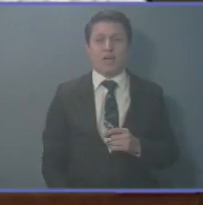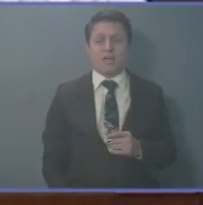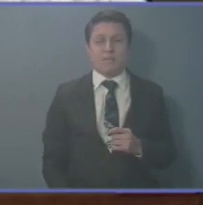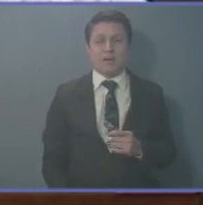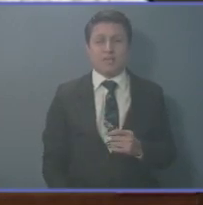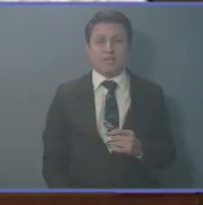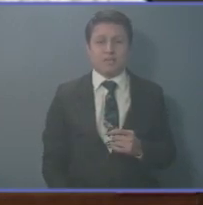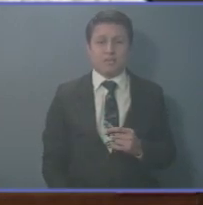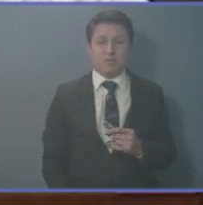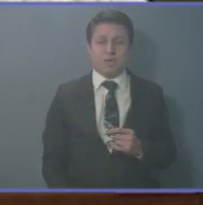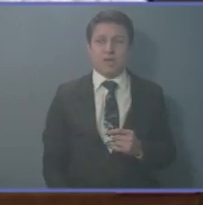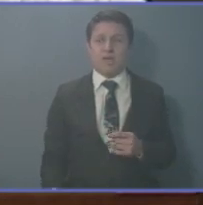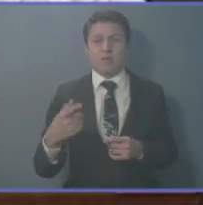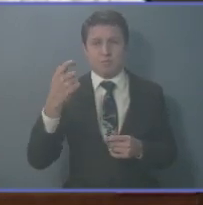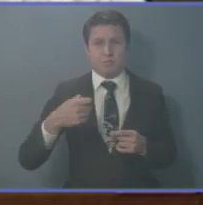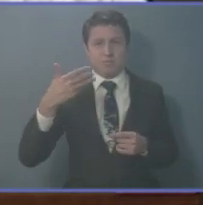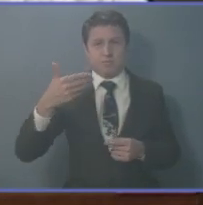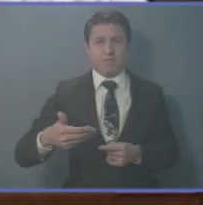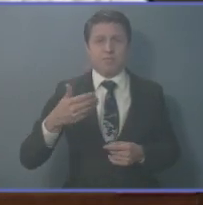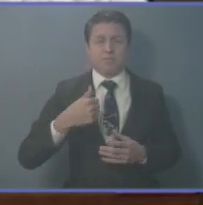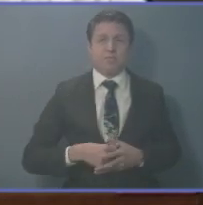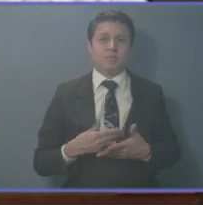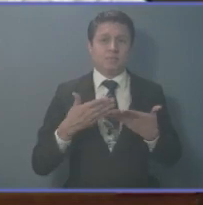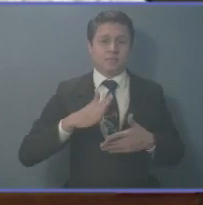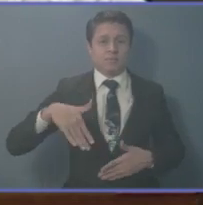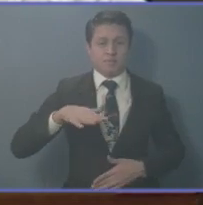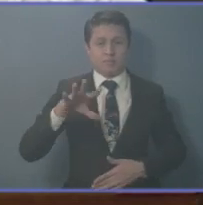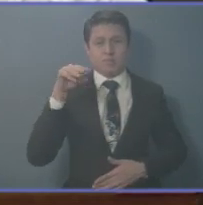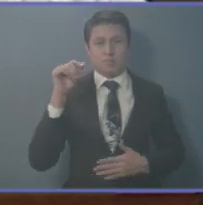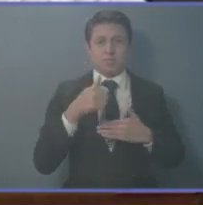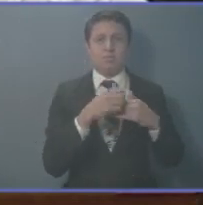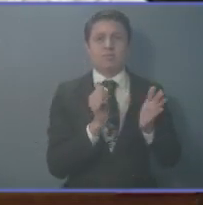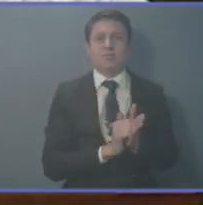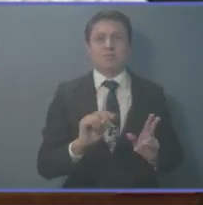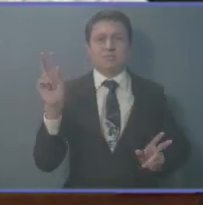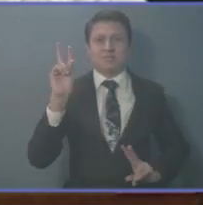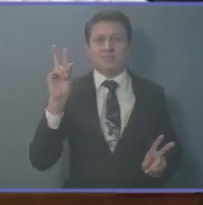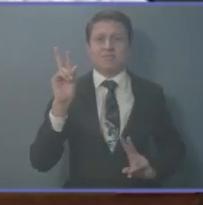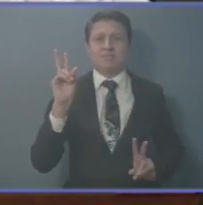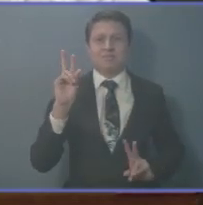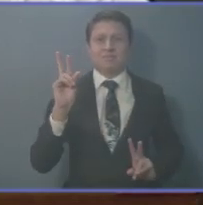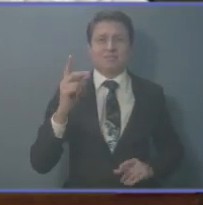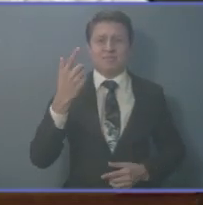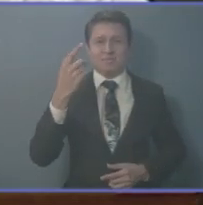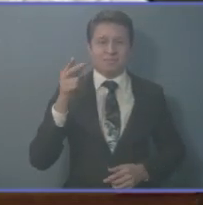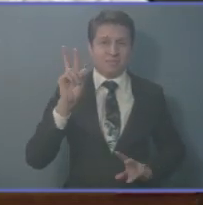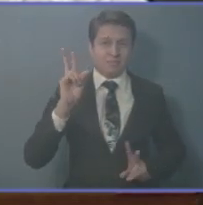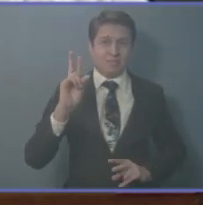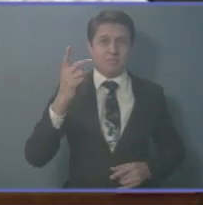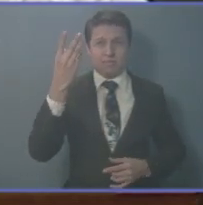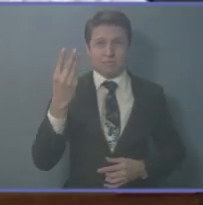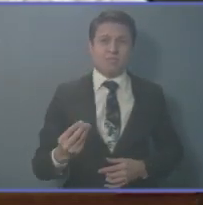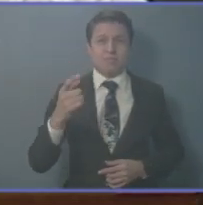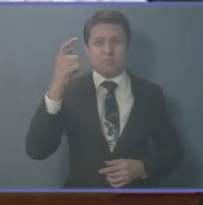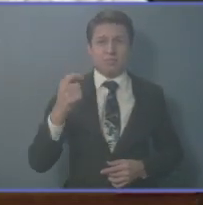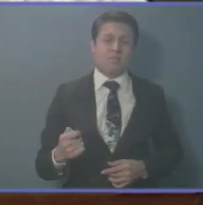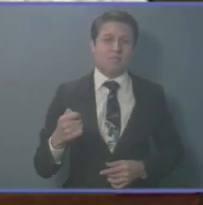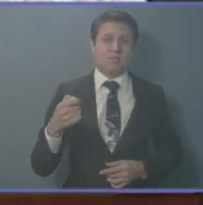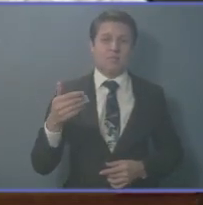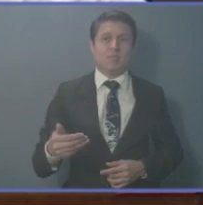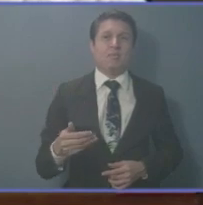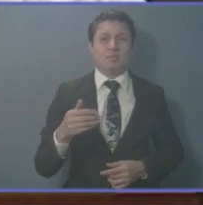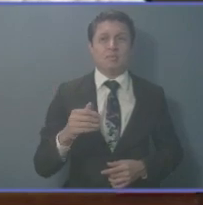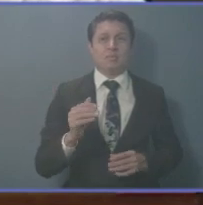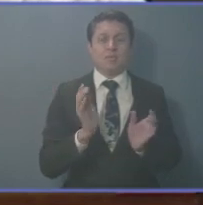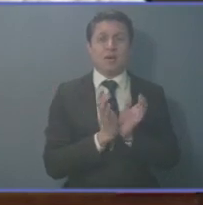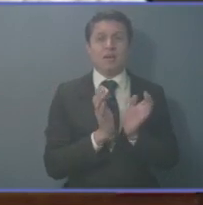presente mes y año. Dado en Salón Azul del Palacio Legislativo, San Salvador, a los 5 días del mes de mayo